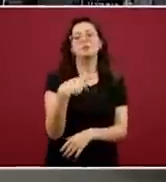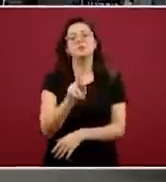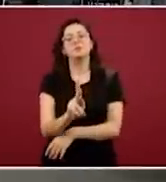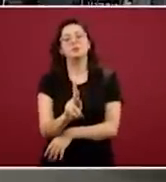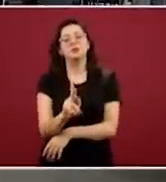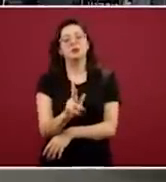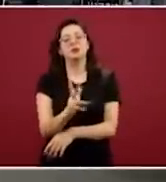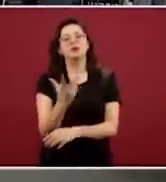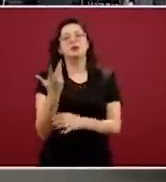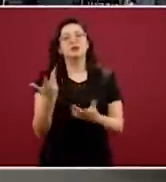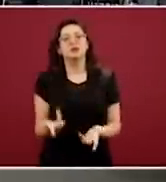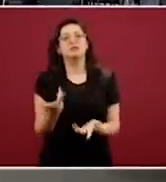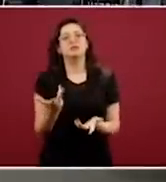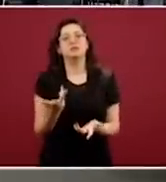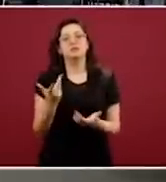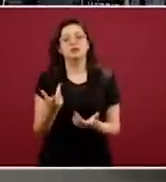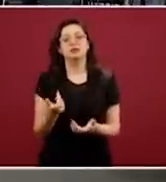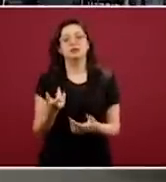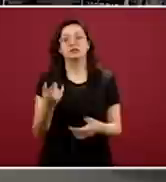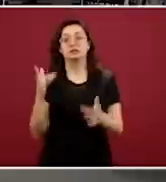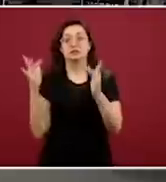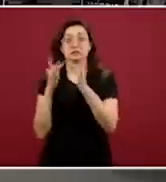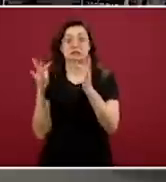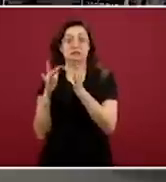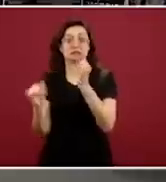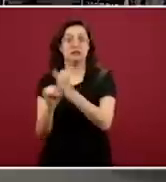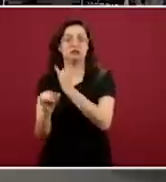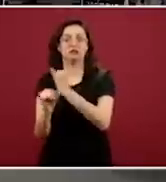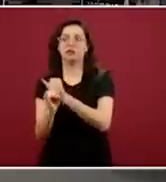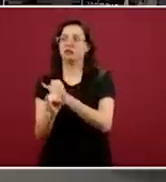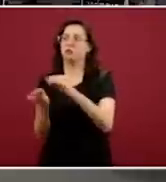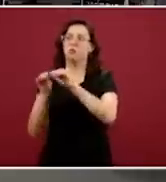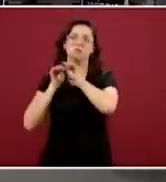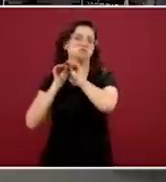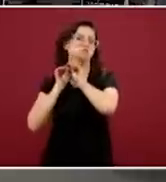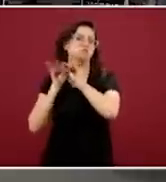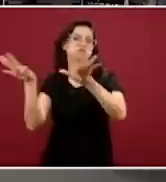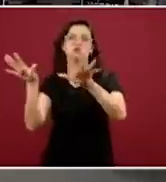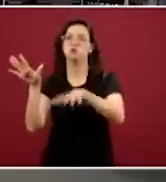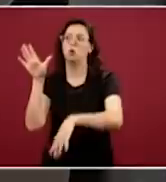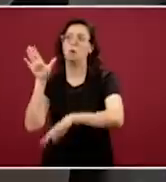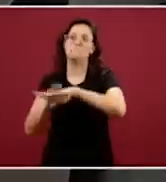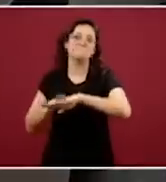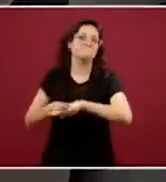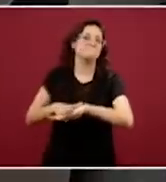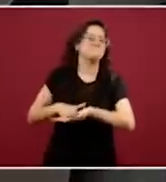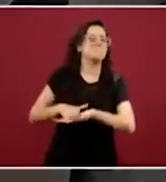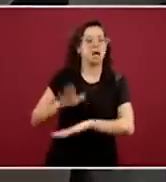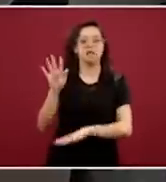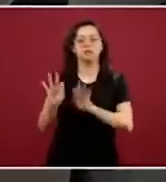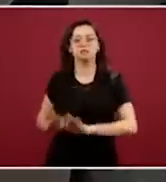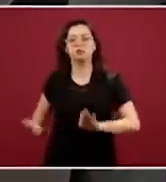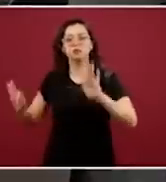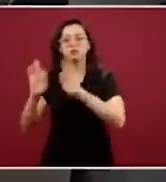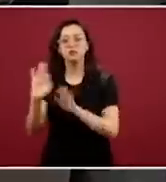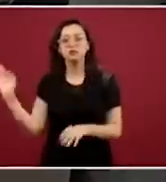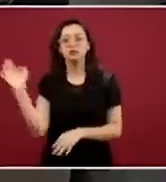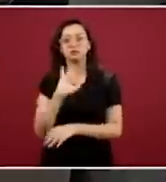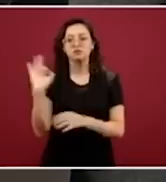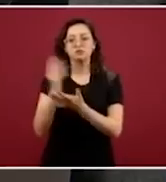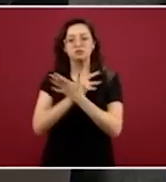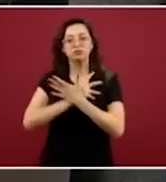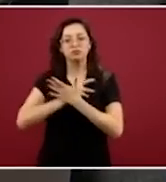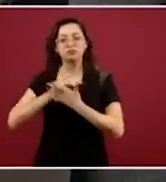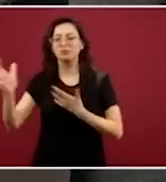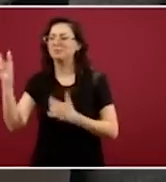potencia que tienen las redes… creo que está, no, bueno, más bien, no sé si ustedes consideran si está rebasada por